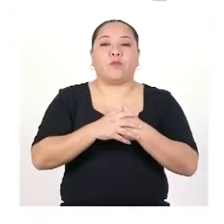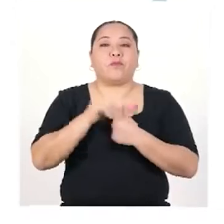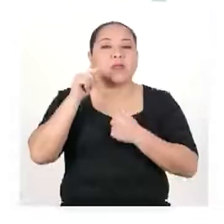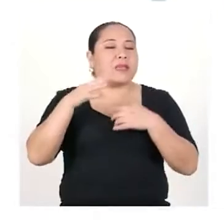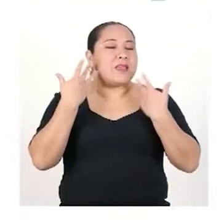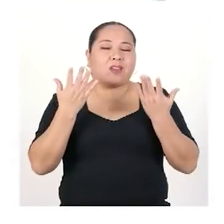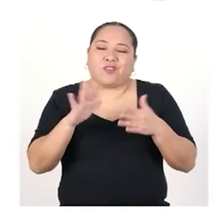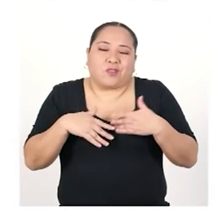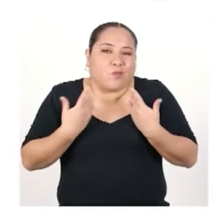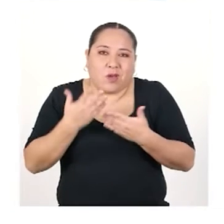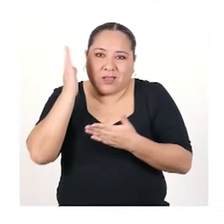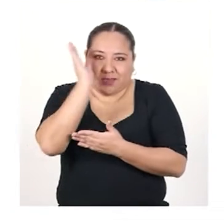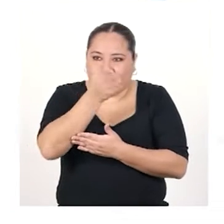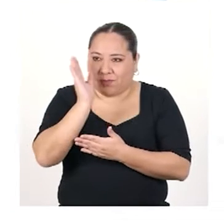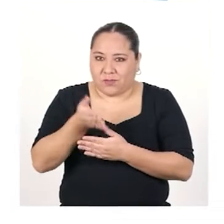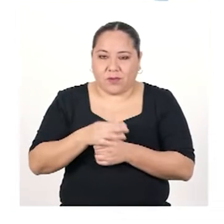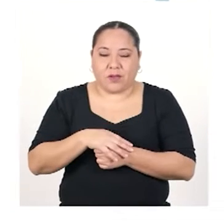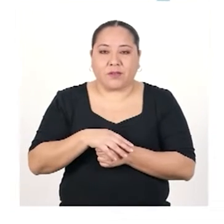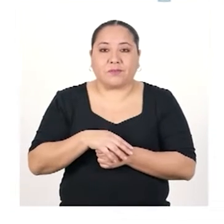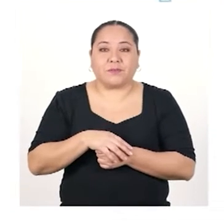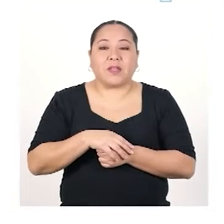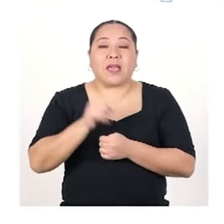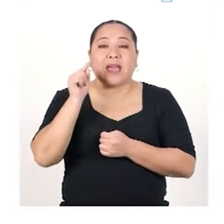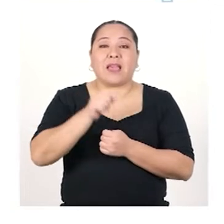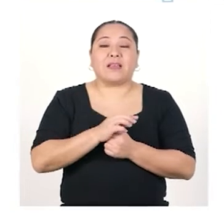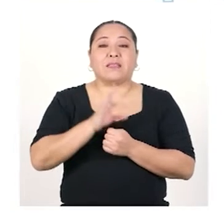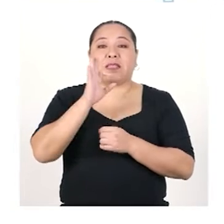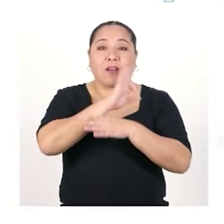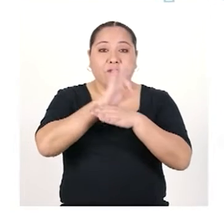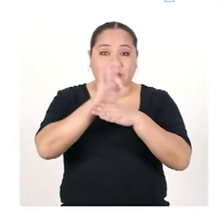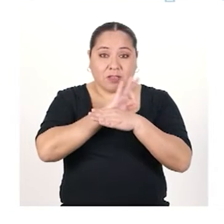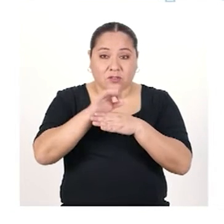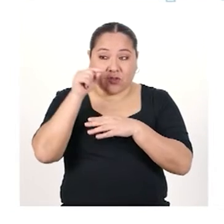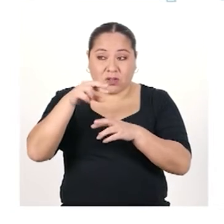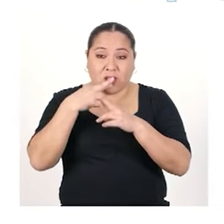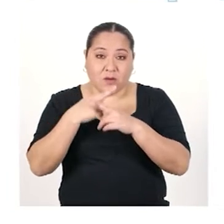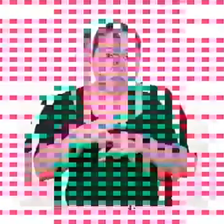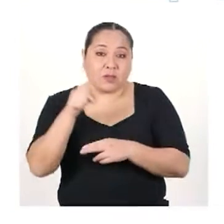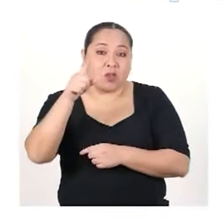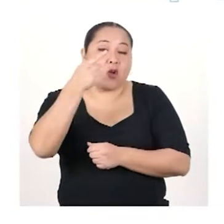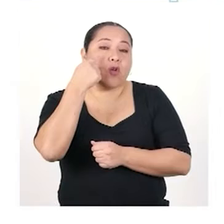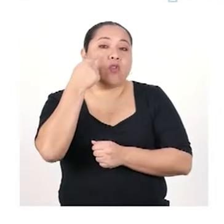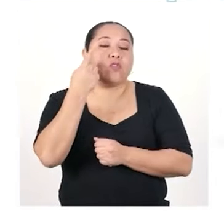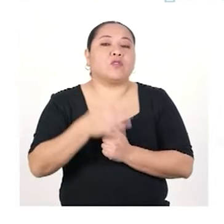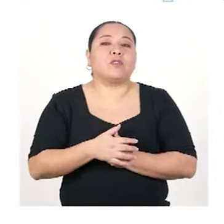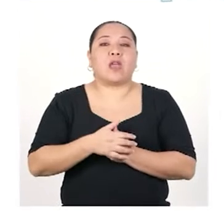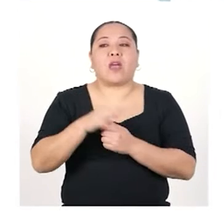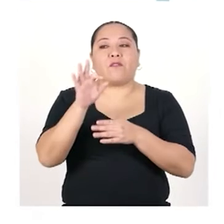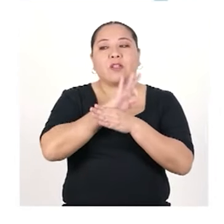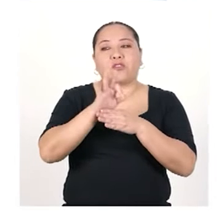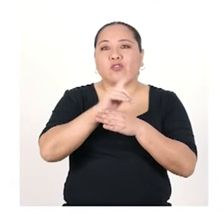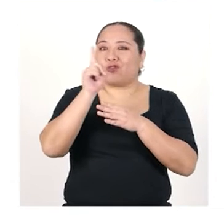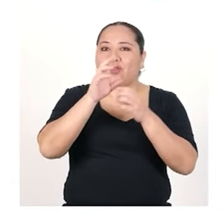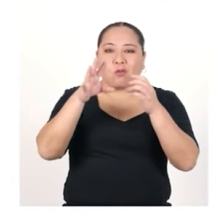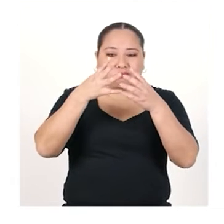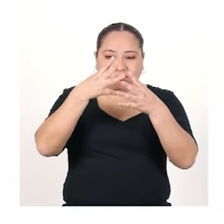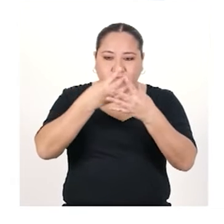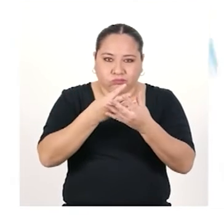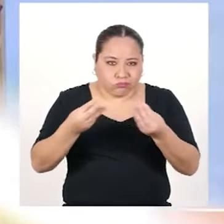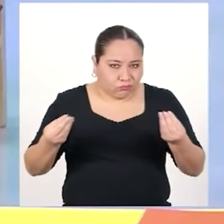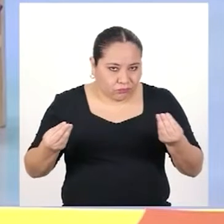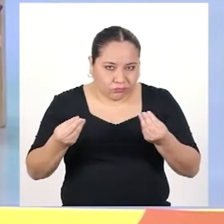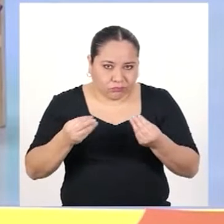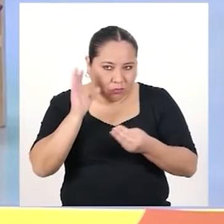entonces ya no se podrá simplificar. Esta fracción resultante es conocida como fracción irreductible o